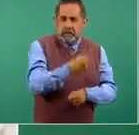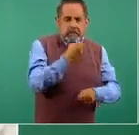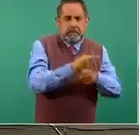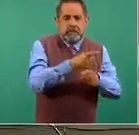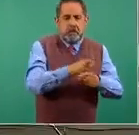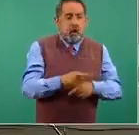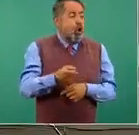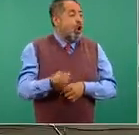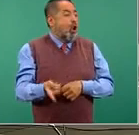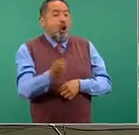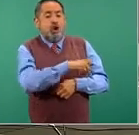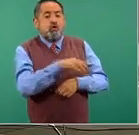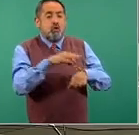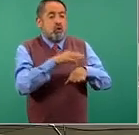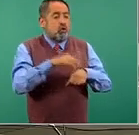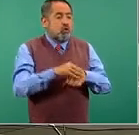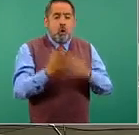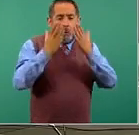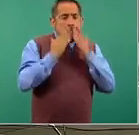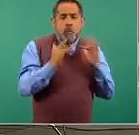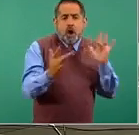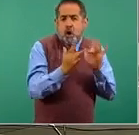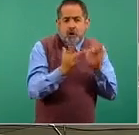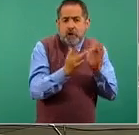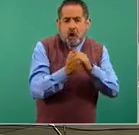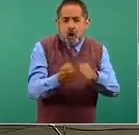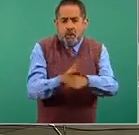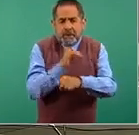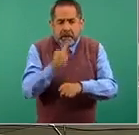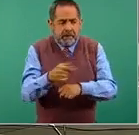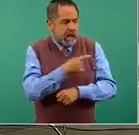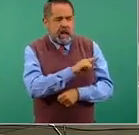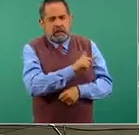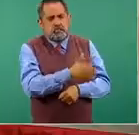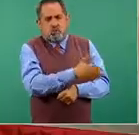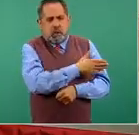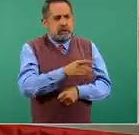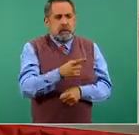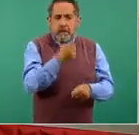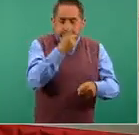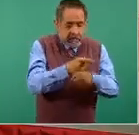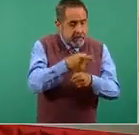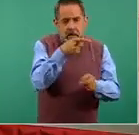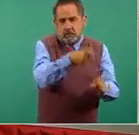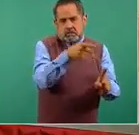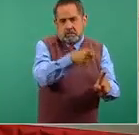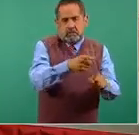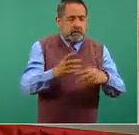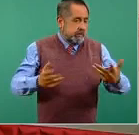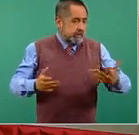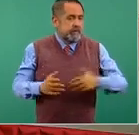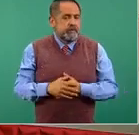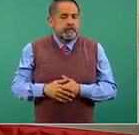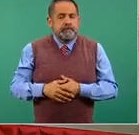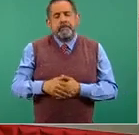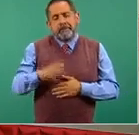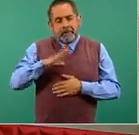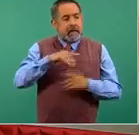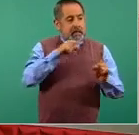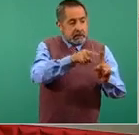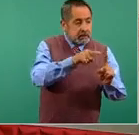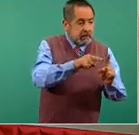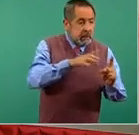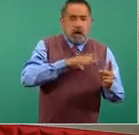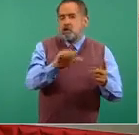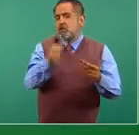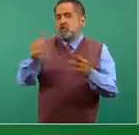riesgo COVID. Y tenemos también otros elementos de la población de enorme importancia por cubrir, como son